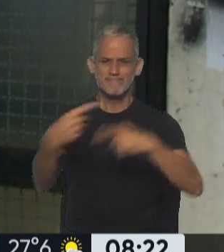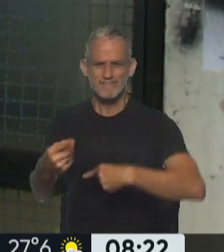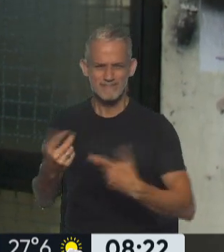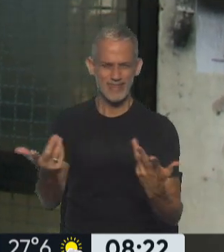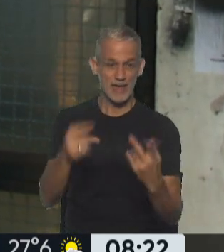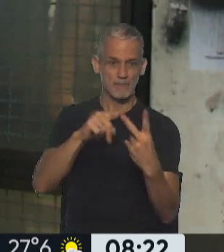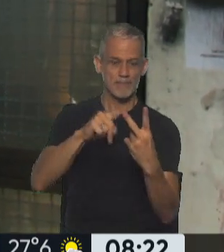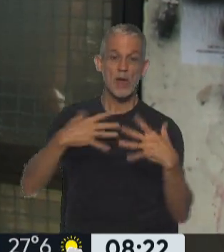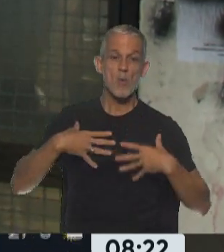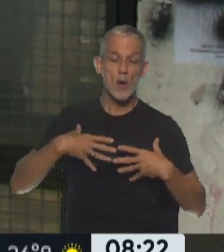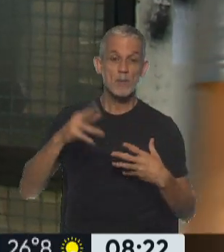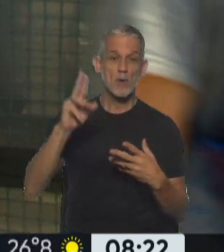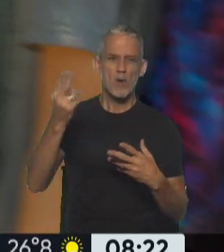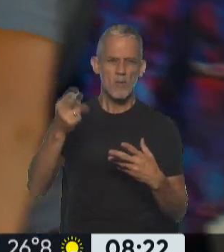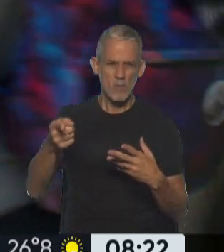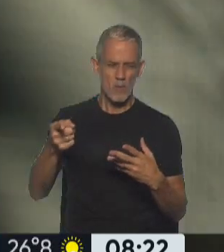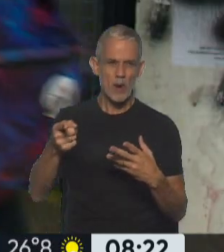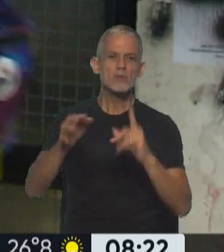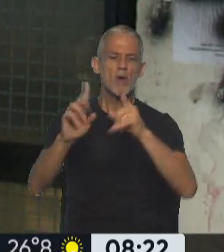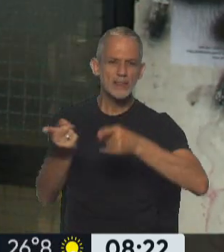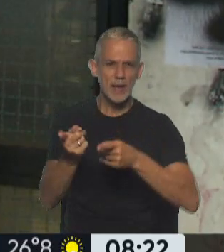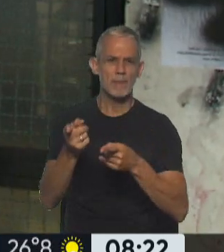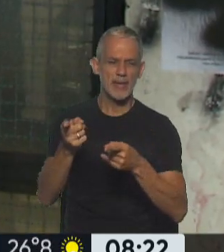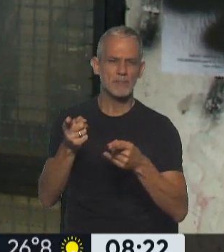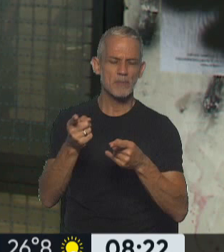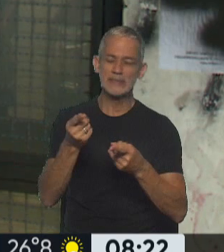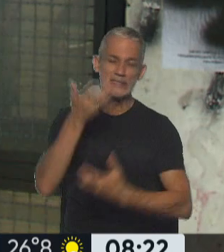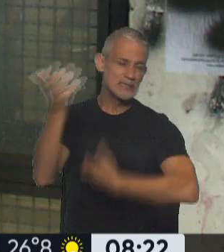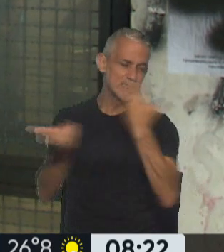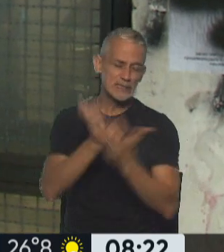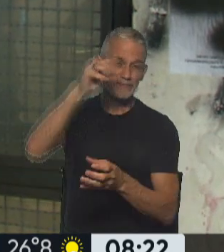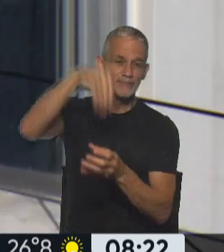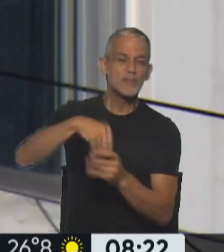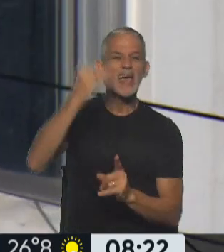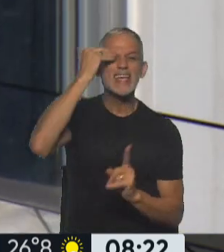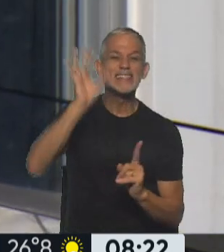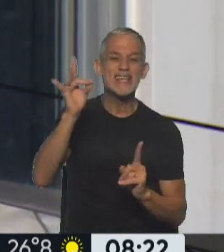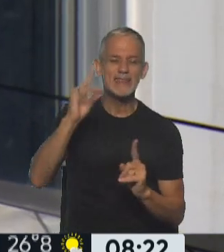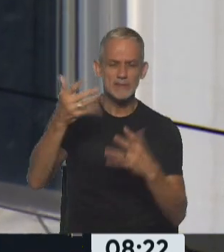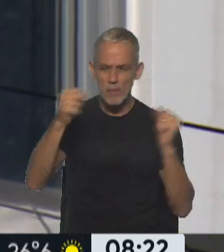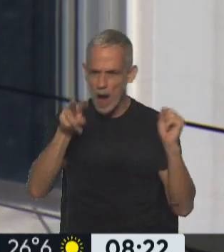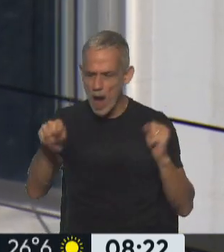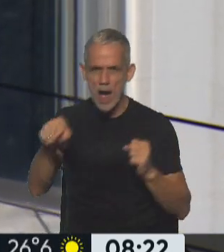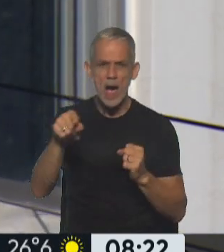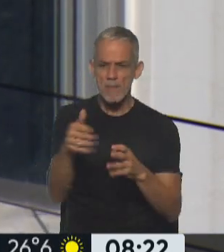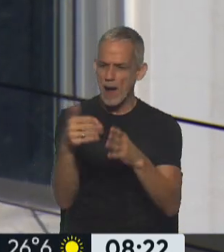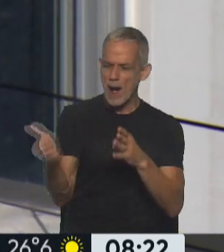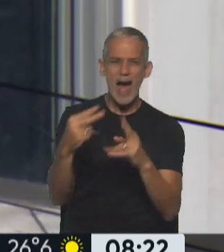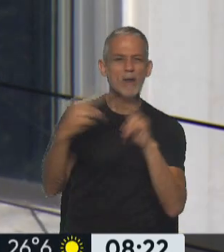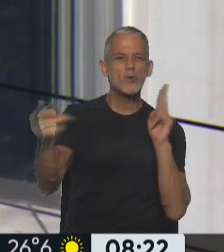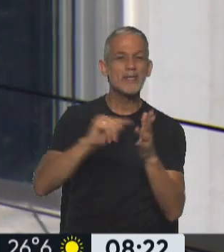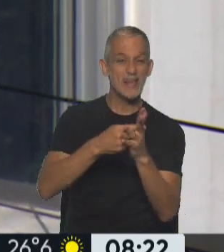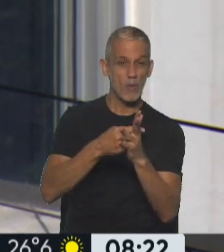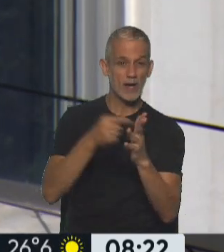cuerpo de Morelo, el amigo de Lucas, fue hallado semicalcinado el 15 de diciembre a la vera de la autopista